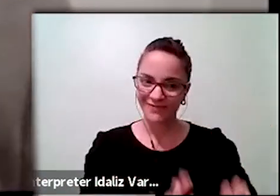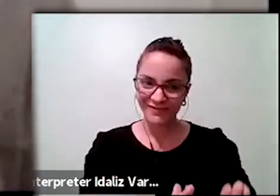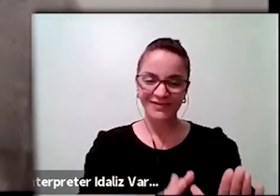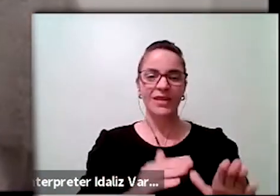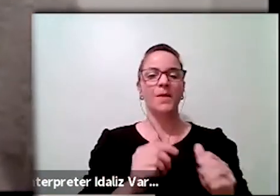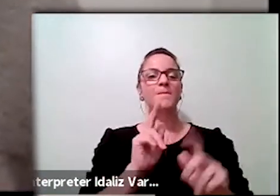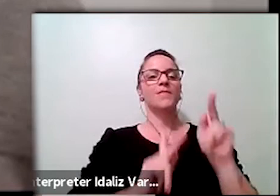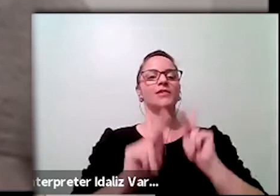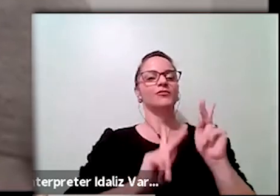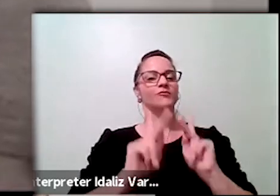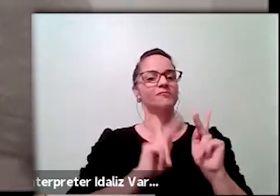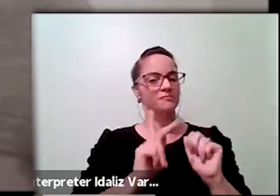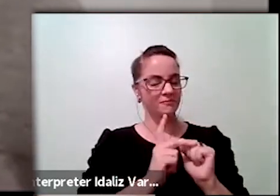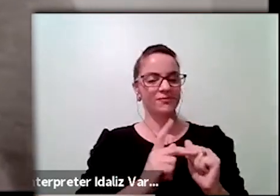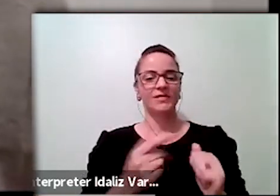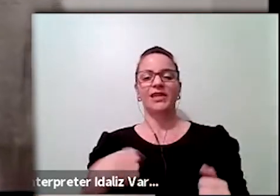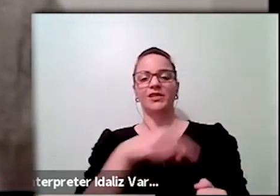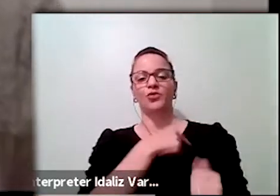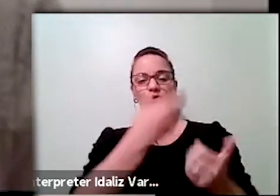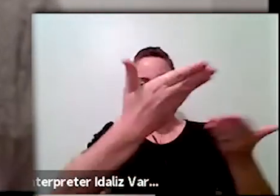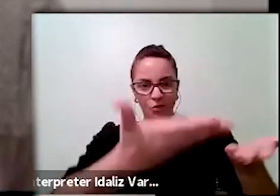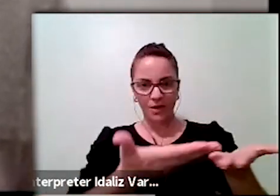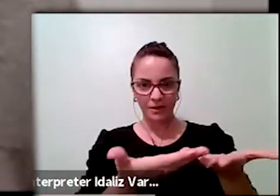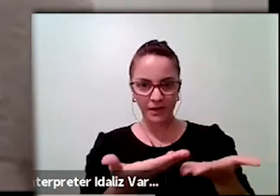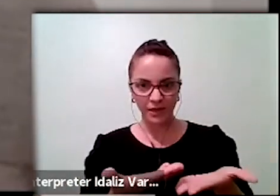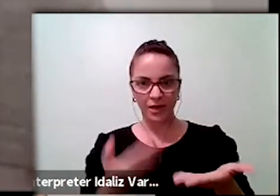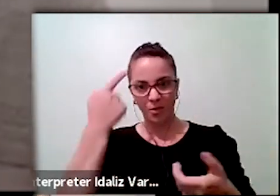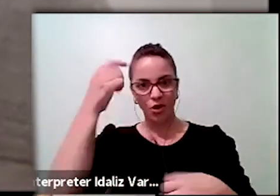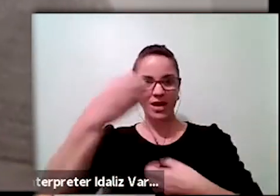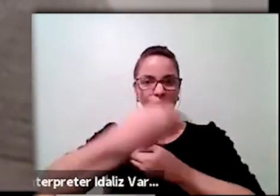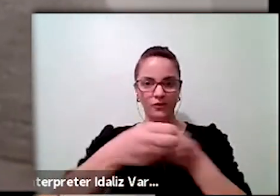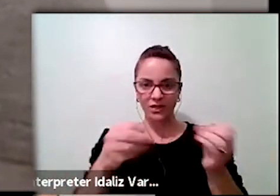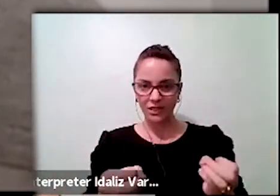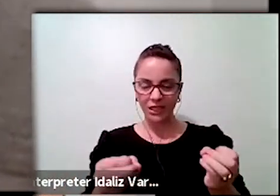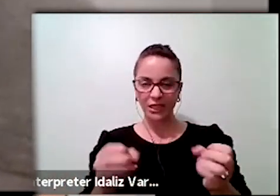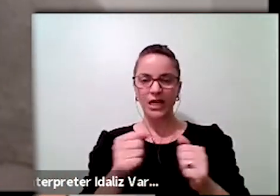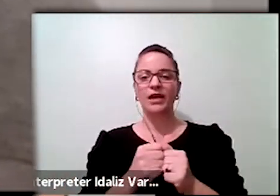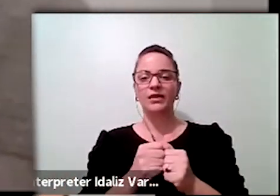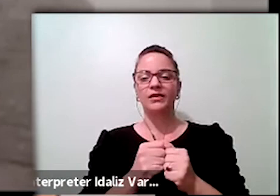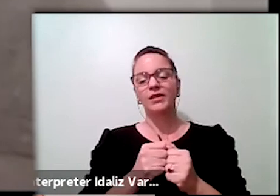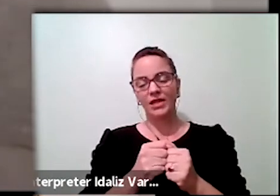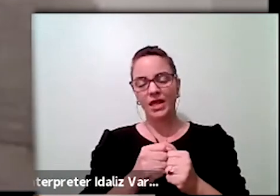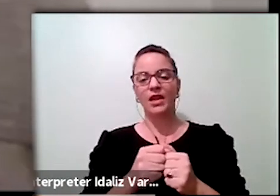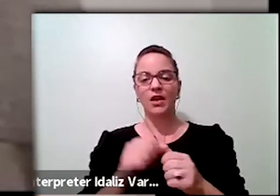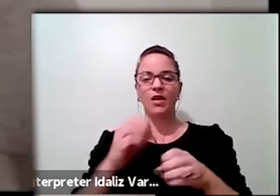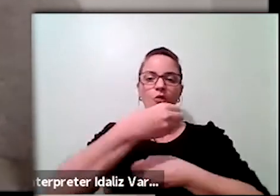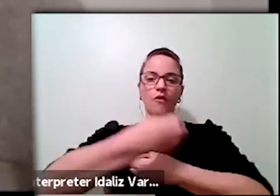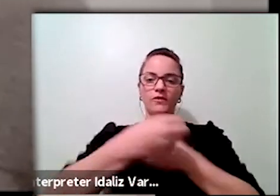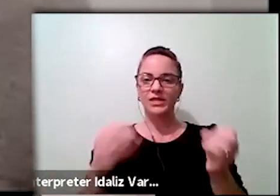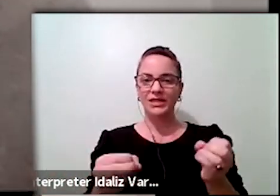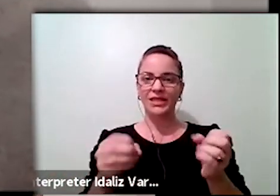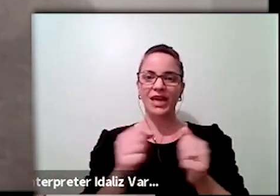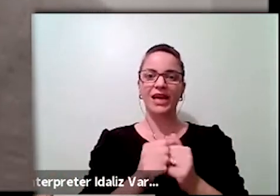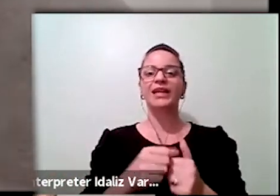invitadas que son convocados a través de la Oficina Estatal de Conservación Histórica de Puerto Rico, que se encuentra